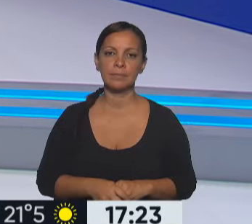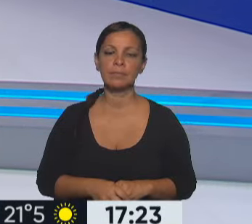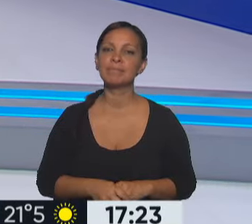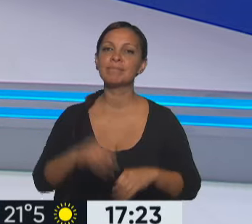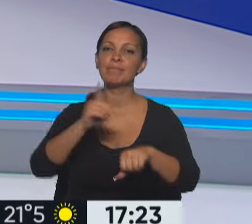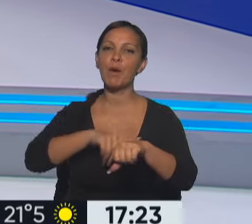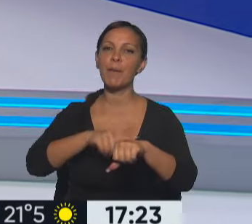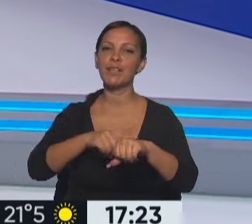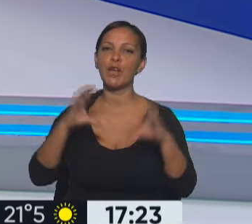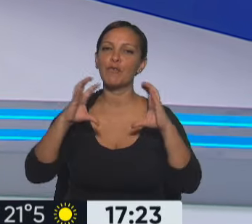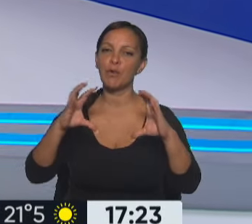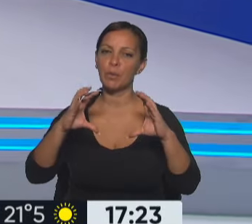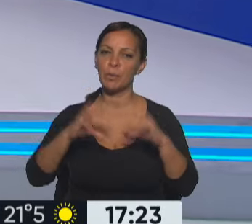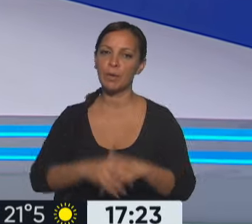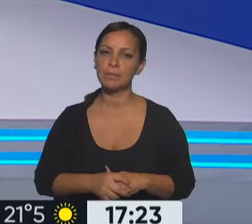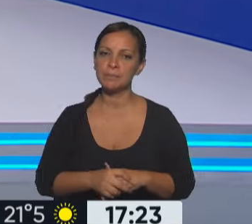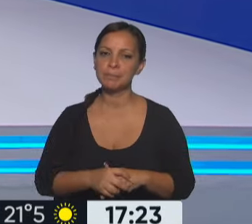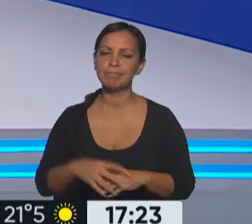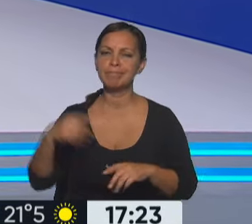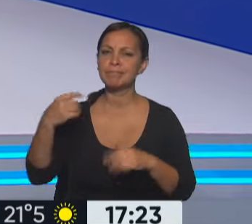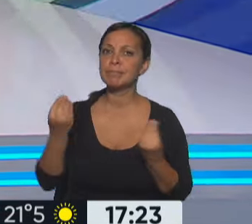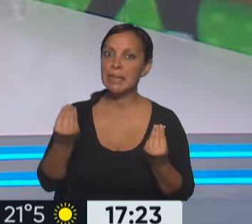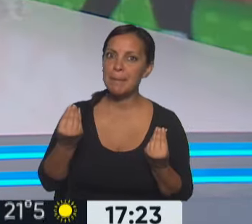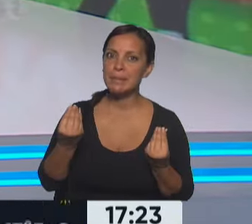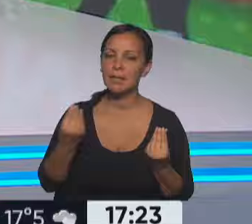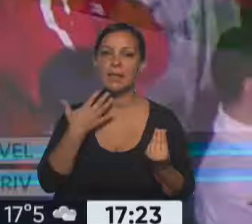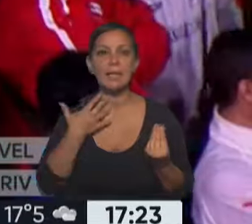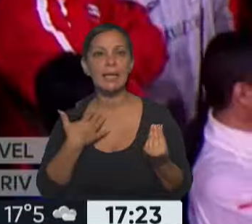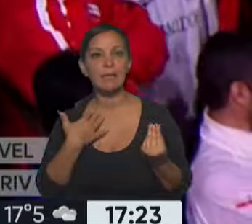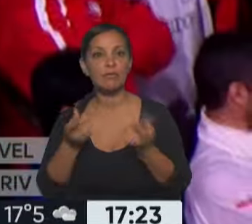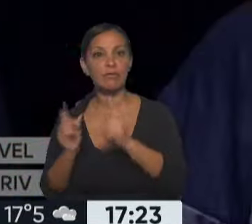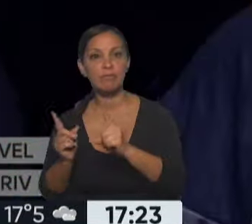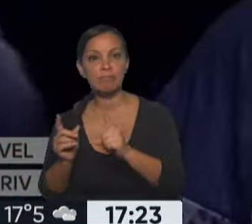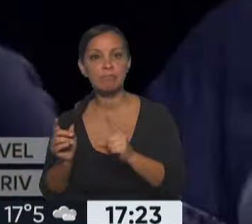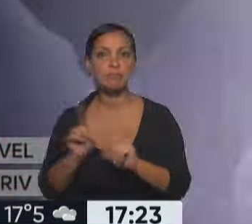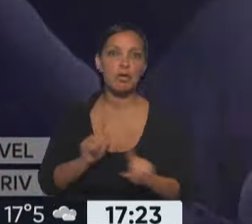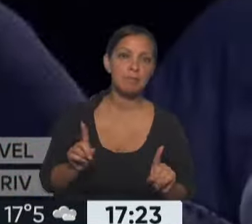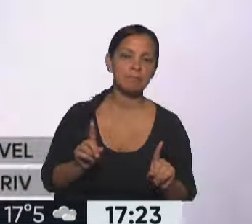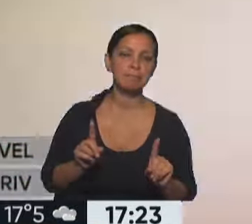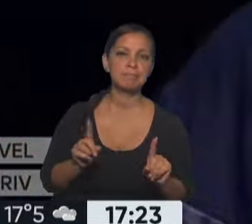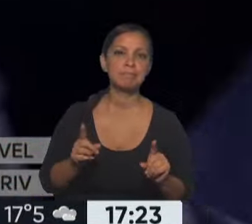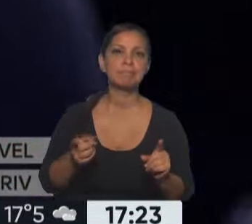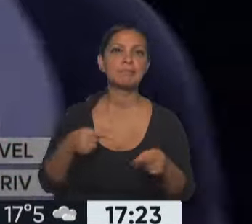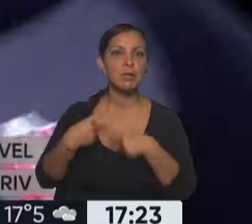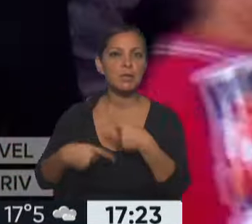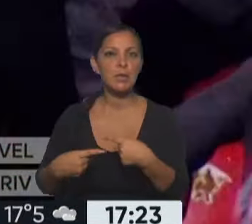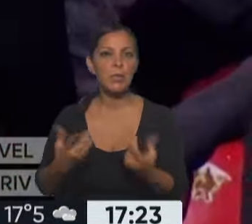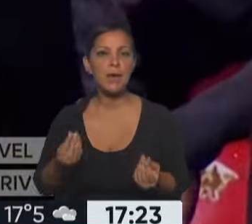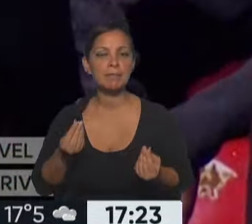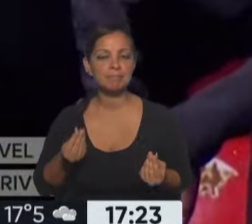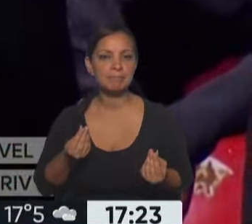Tiempo del fútbol. La continuidad tiene que ver con Carlos Tevez. ¿Qué pasa? ¿Sigue? ¿Continúa? Ratificación de parte de los dirigentes. Ayer, una